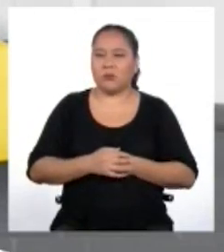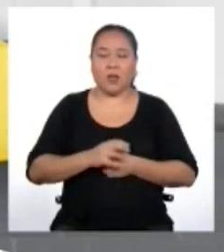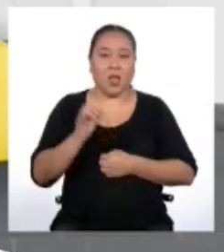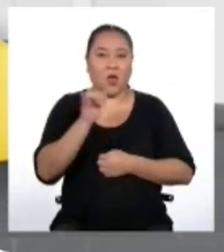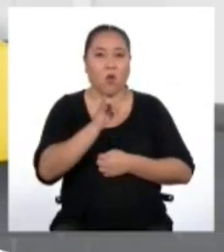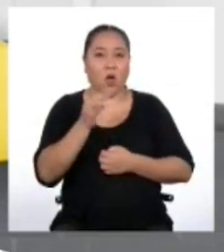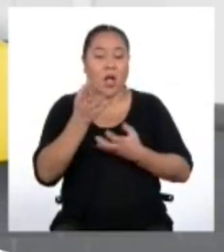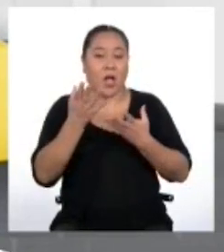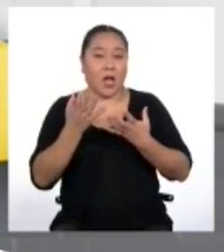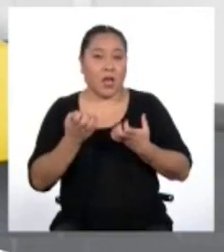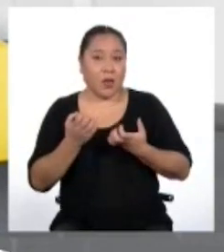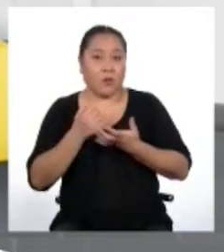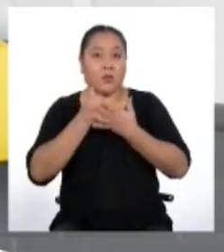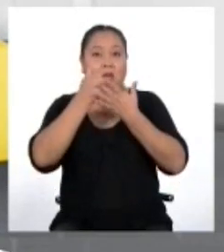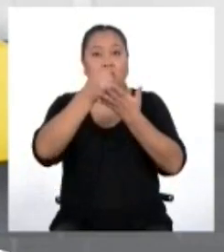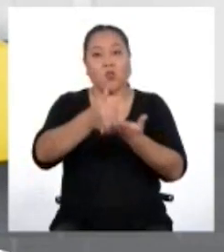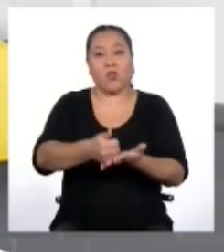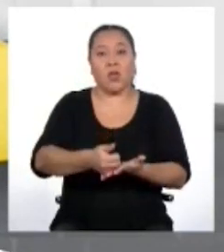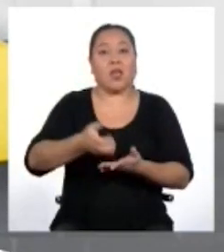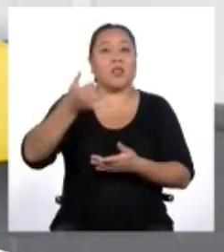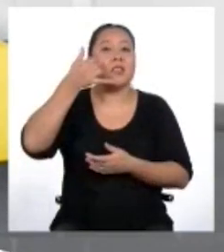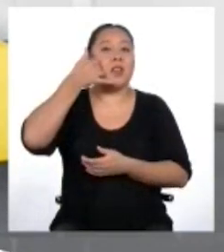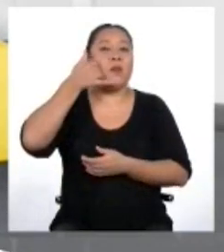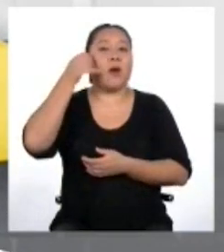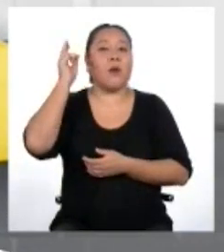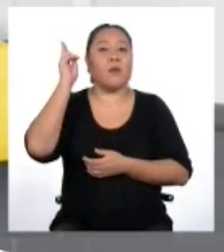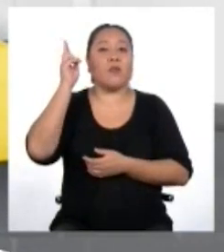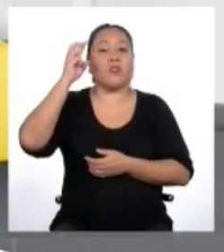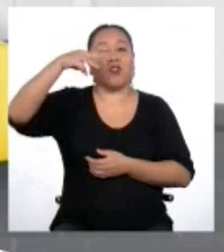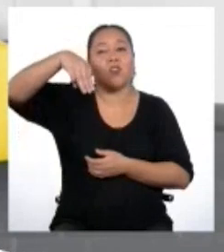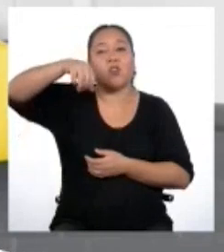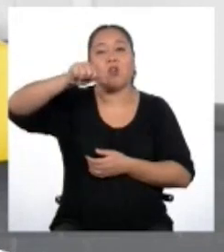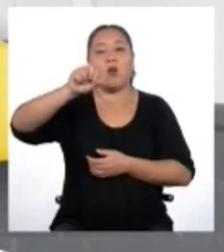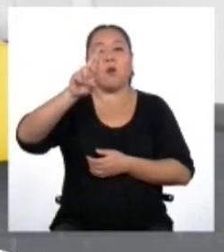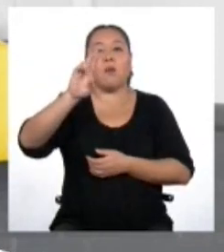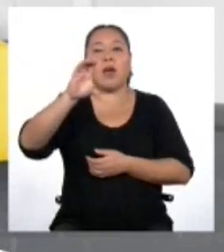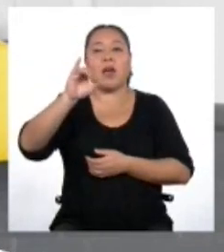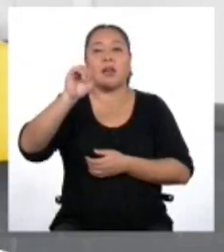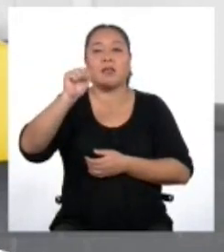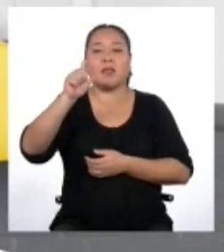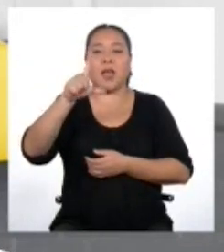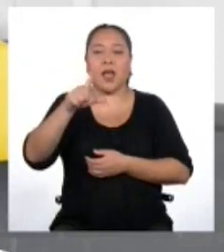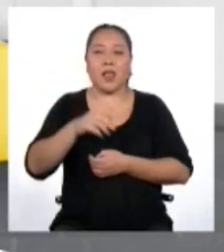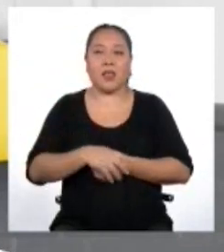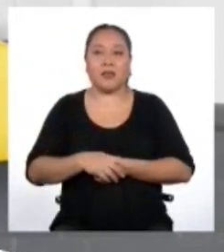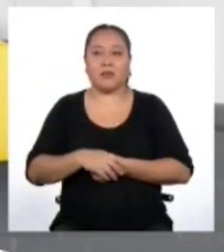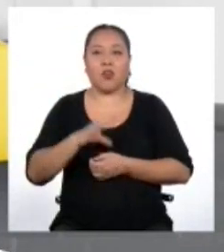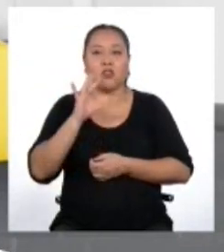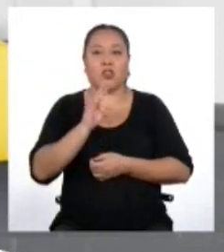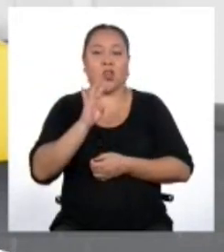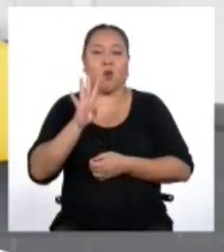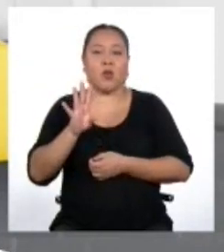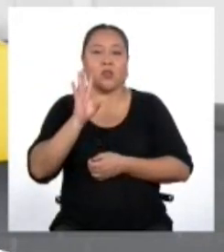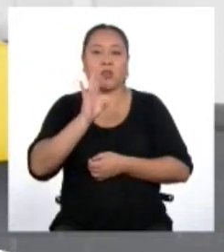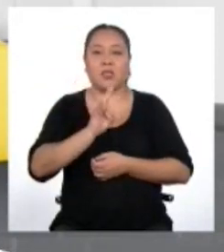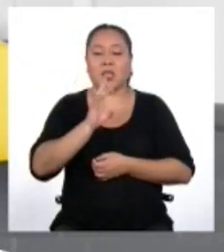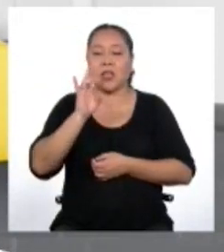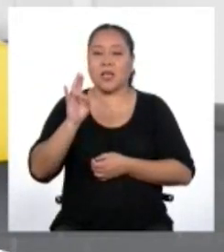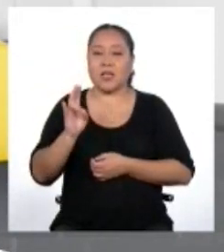Igual queremos ayudarte. Llama al profesor Marcial. 84 67